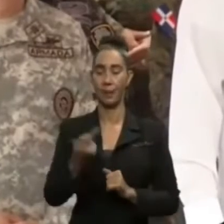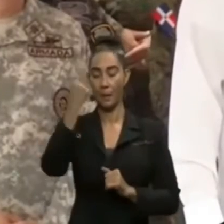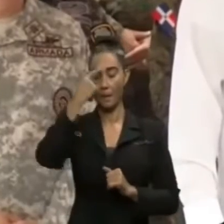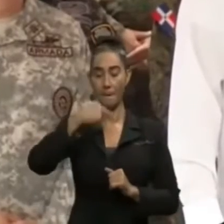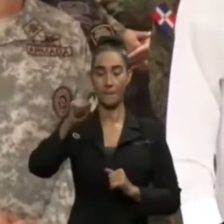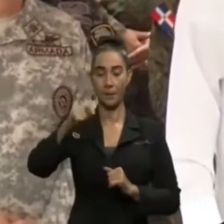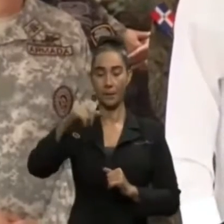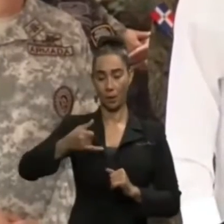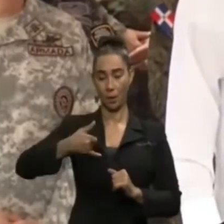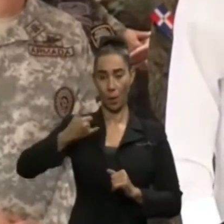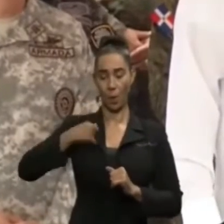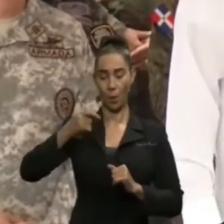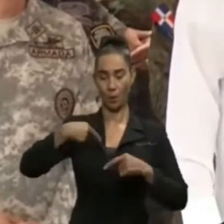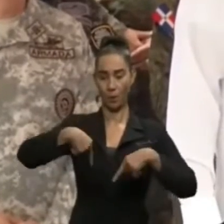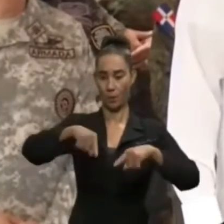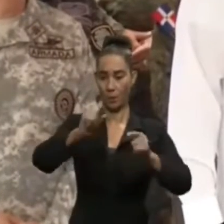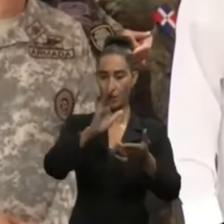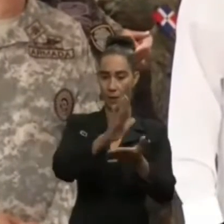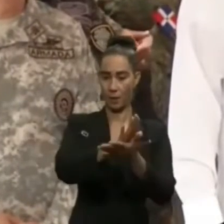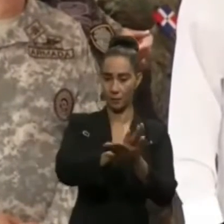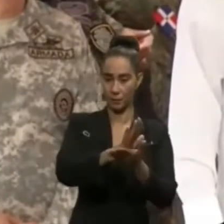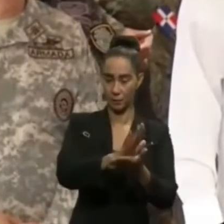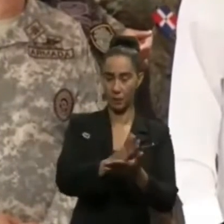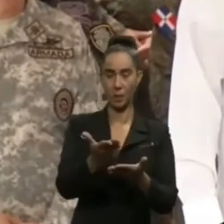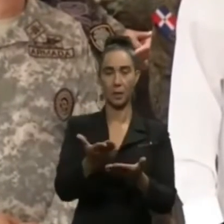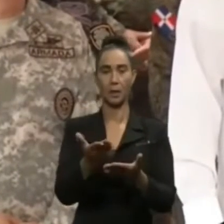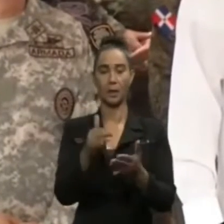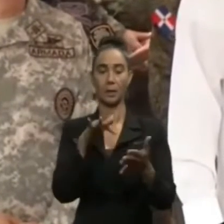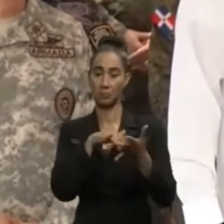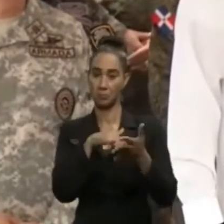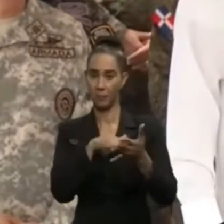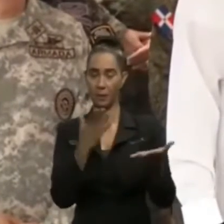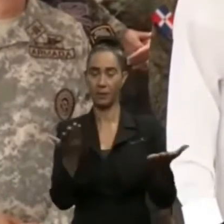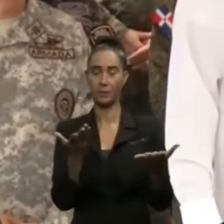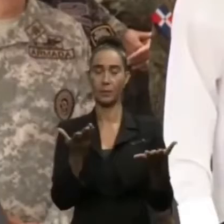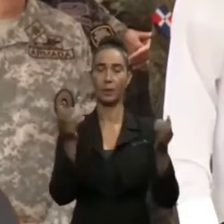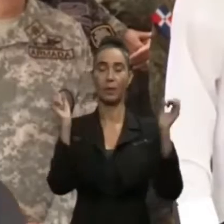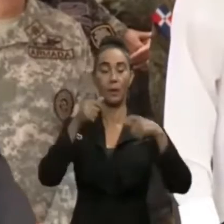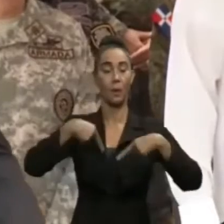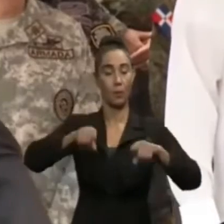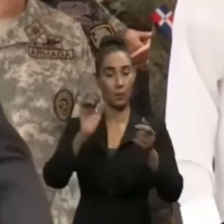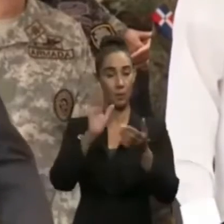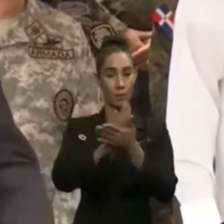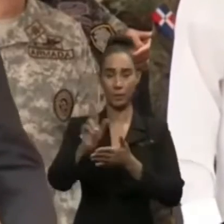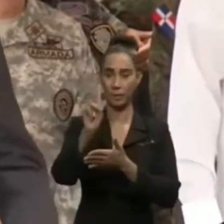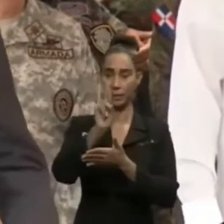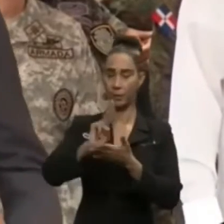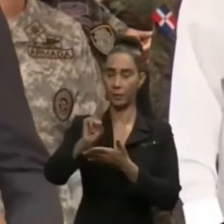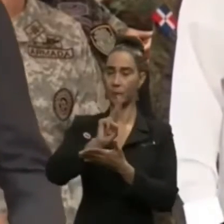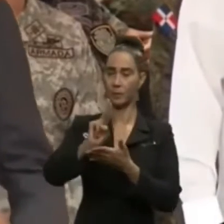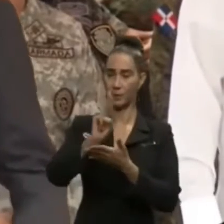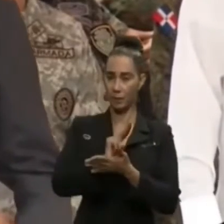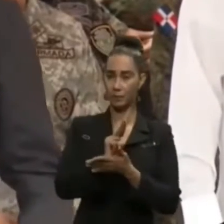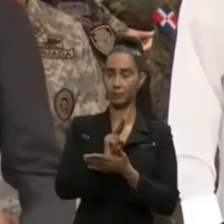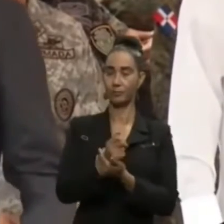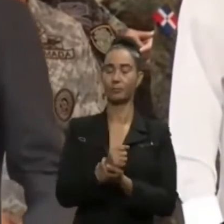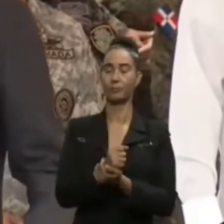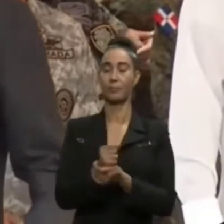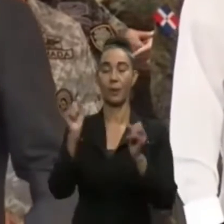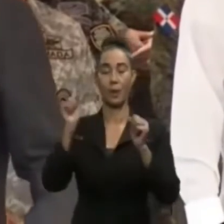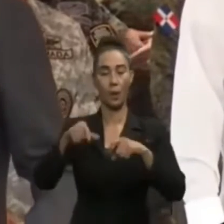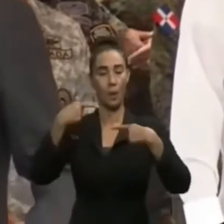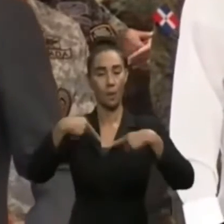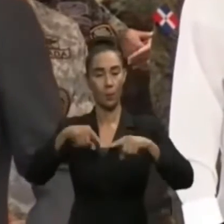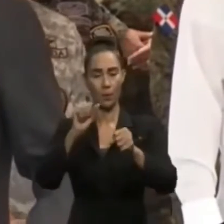para que nuestros jóvenes puedan ir a las escuelas y a los liceos, que puedan ir a las universidades,